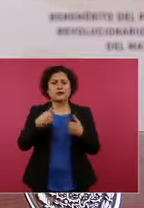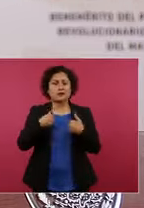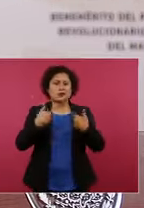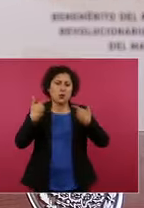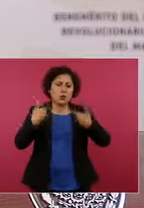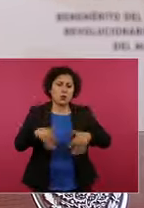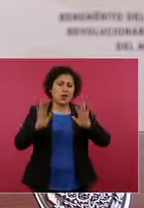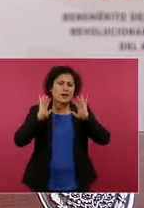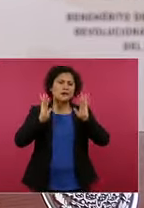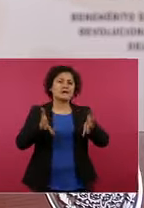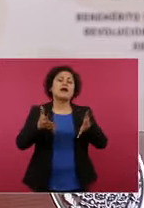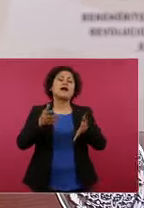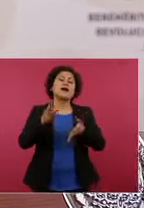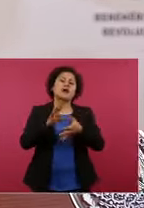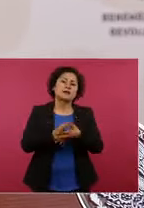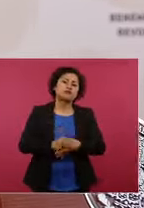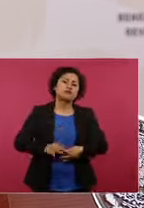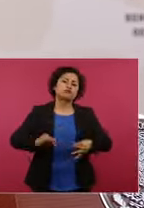hasta llegar